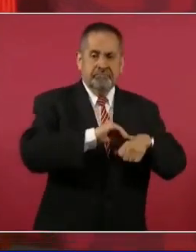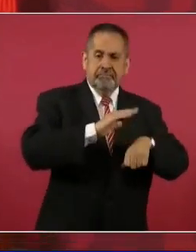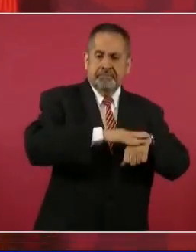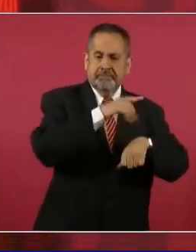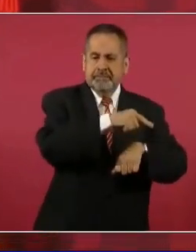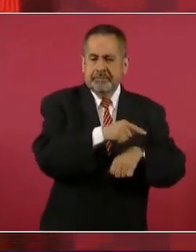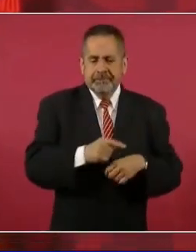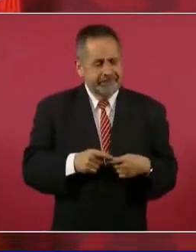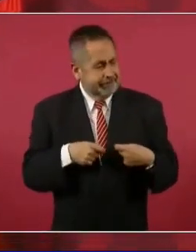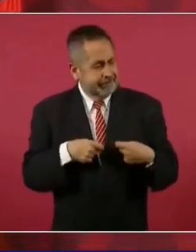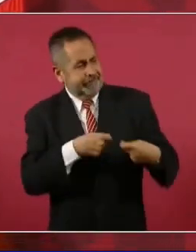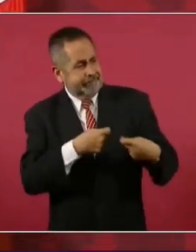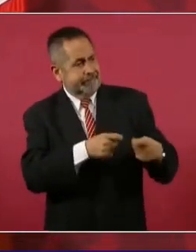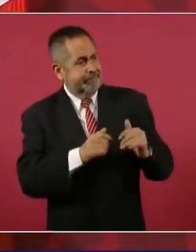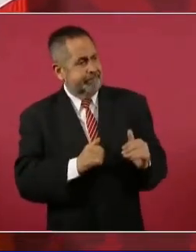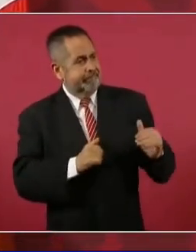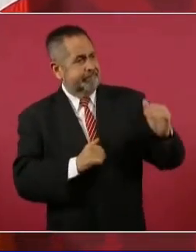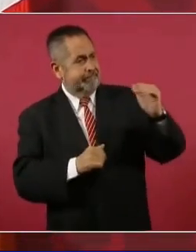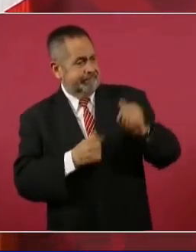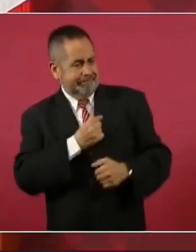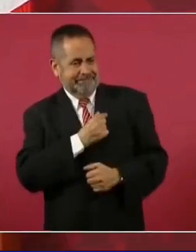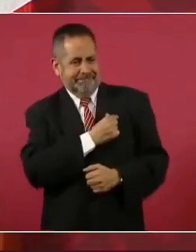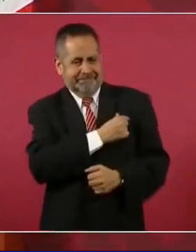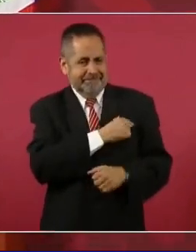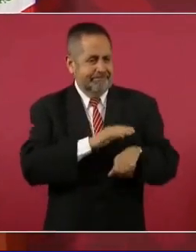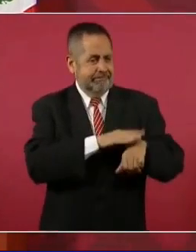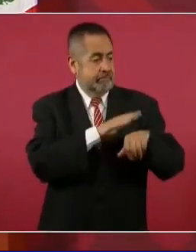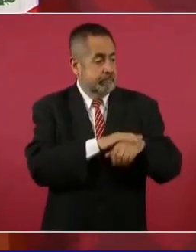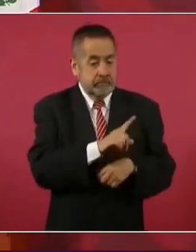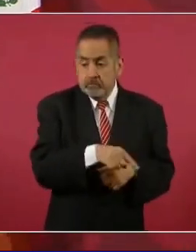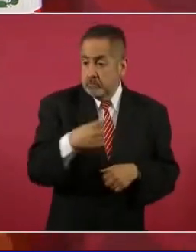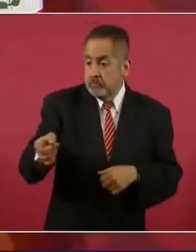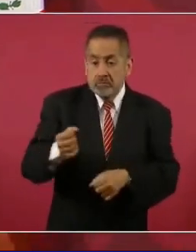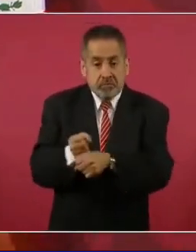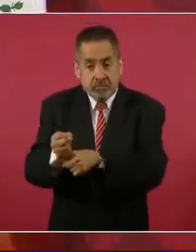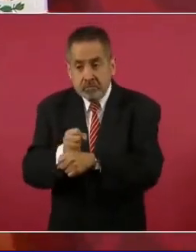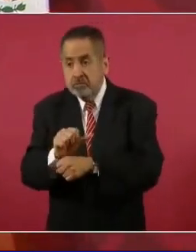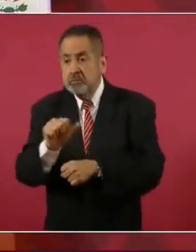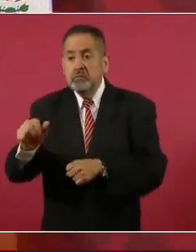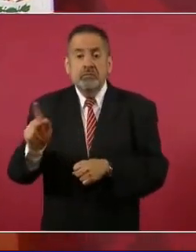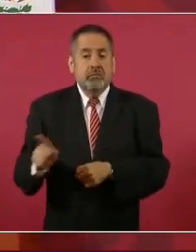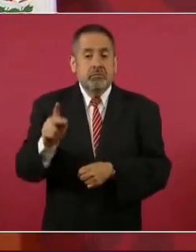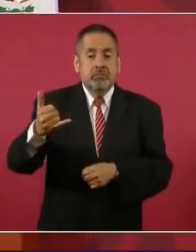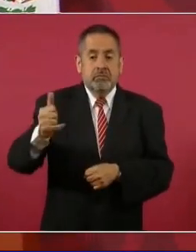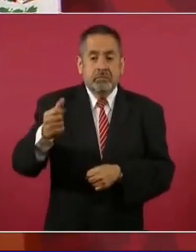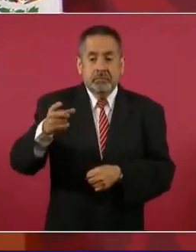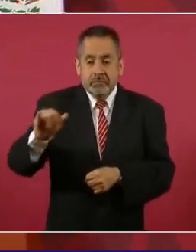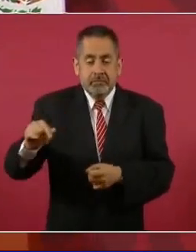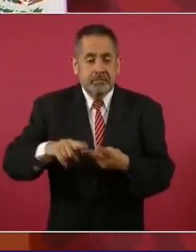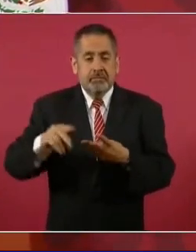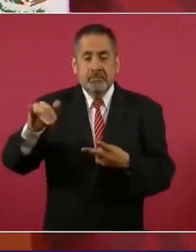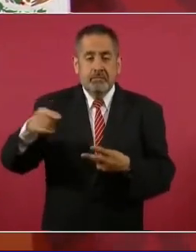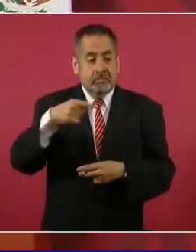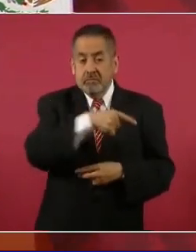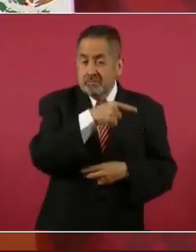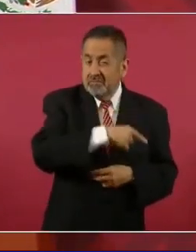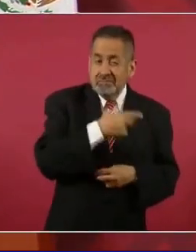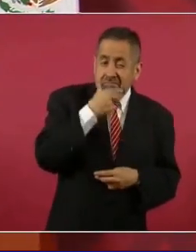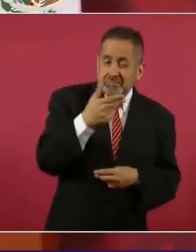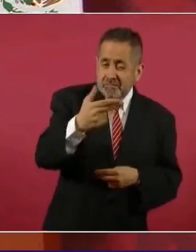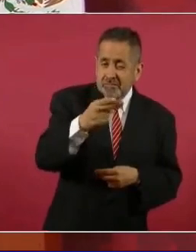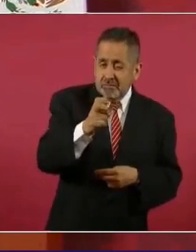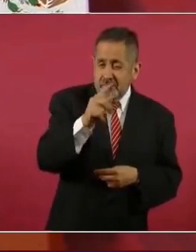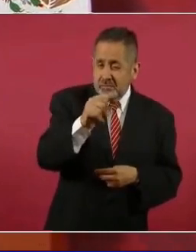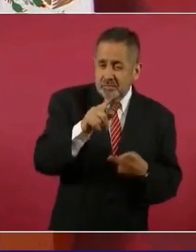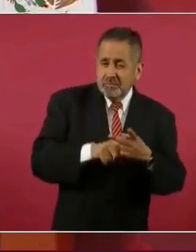sobre todo de los pueblos originarios, de los yaquis, de los mayos. Ahí estuvo Huerta,